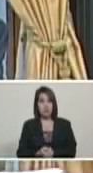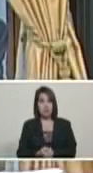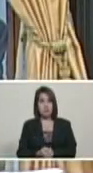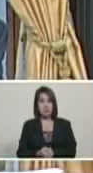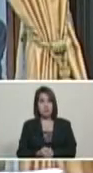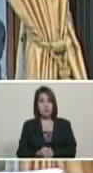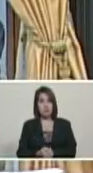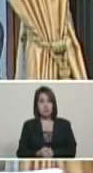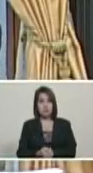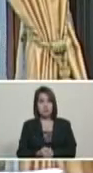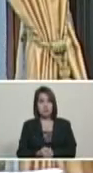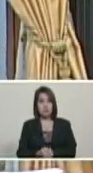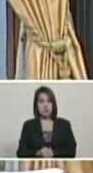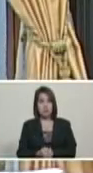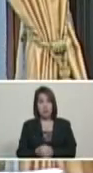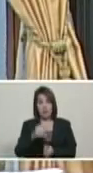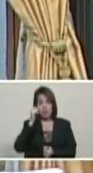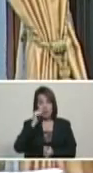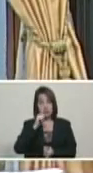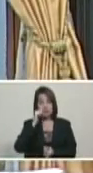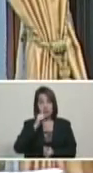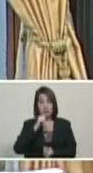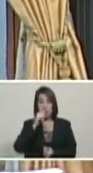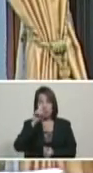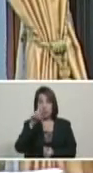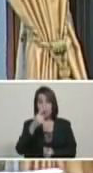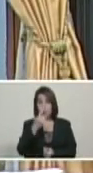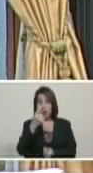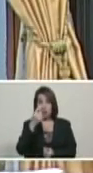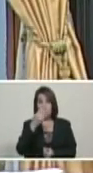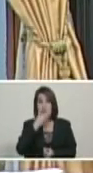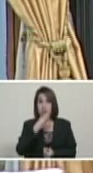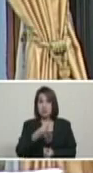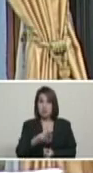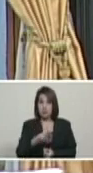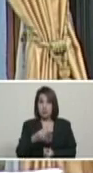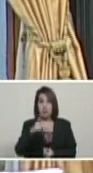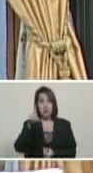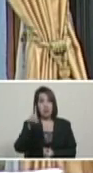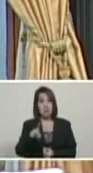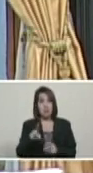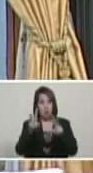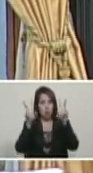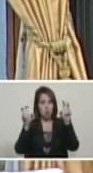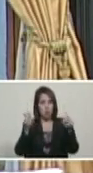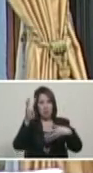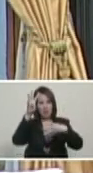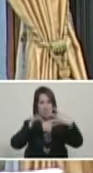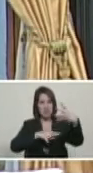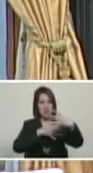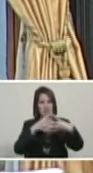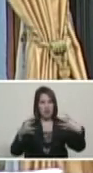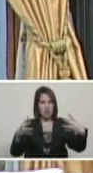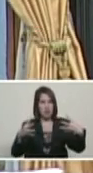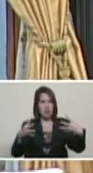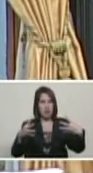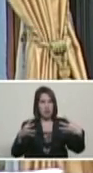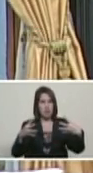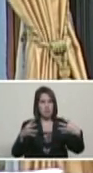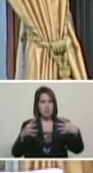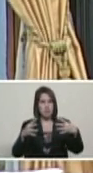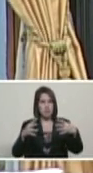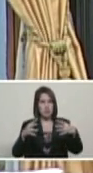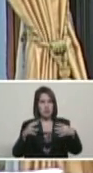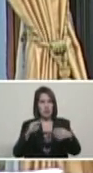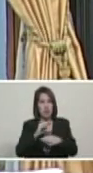a partir de ahora, del sábado primero de diciembre, también vamos a tener una nueva tabla en el sistema de